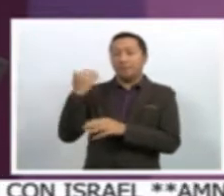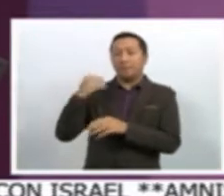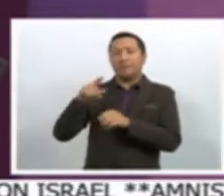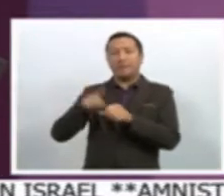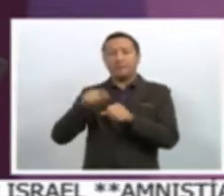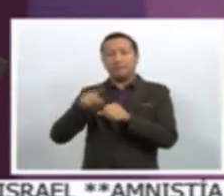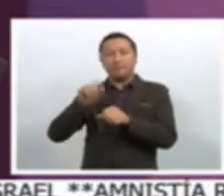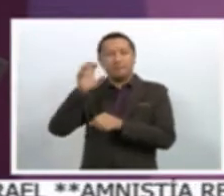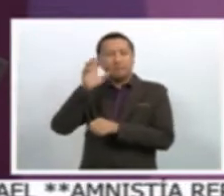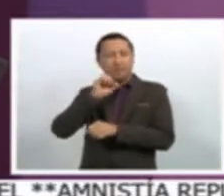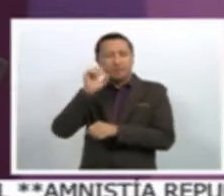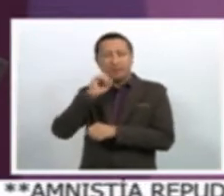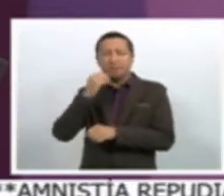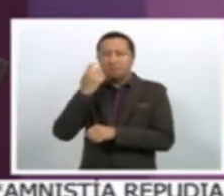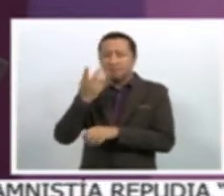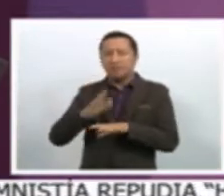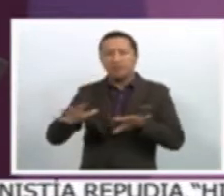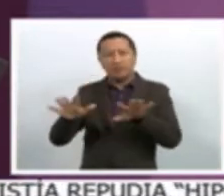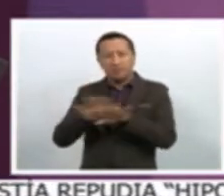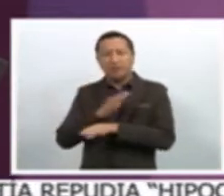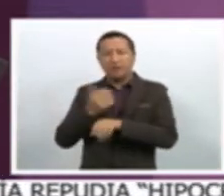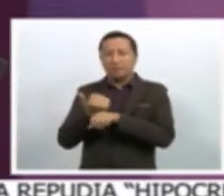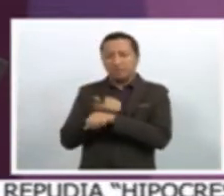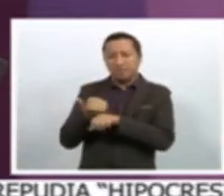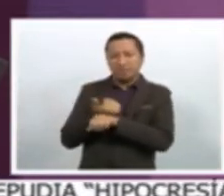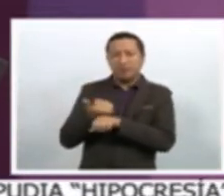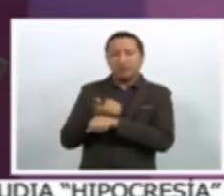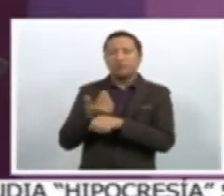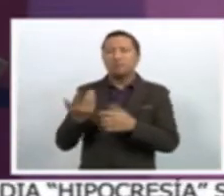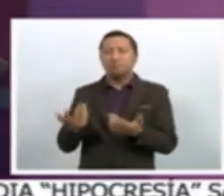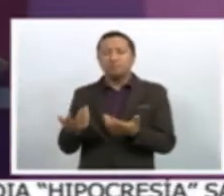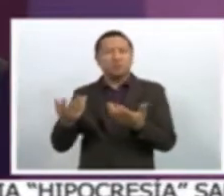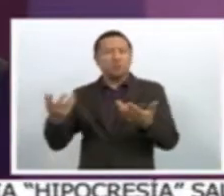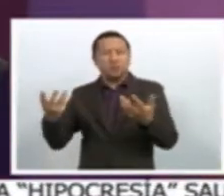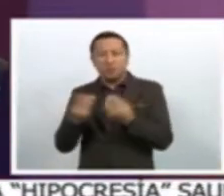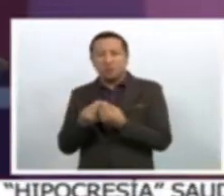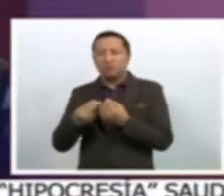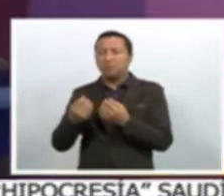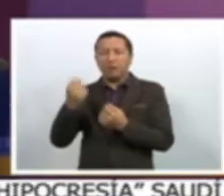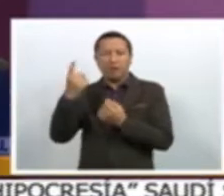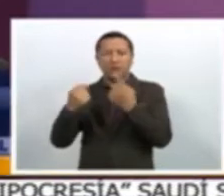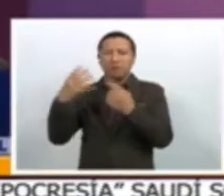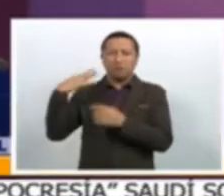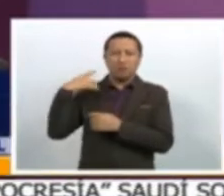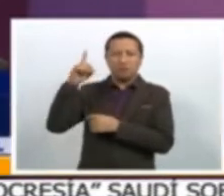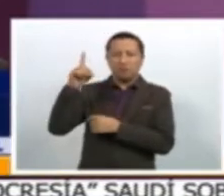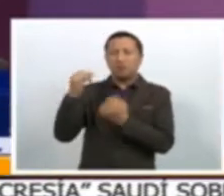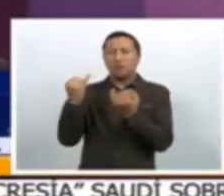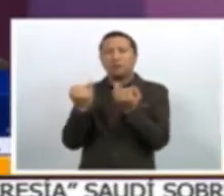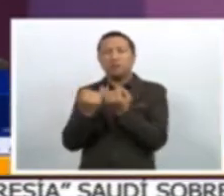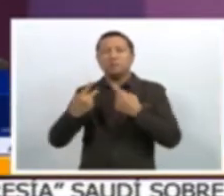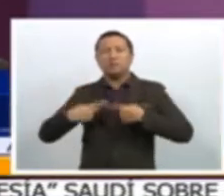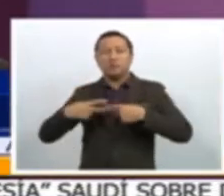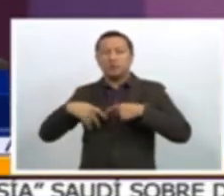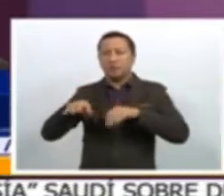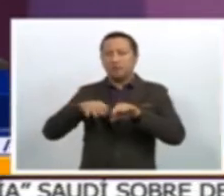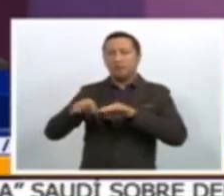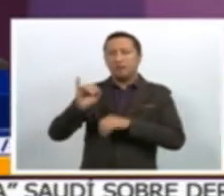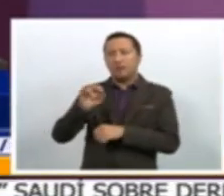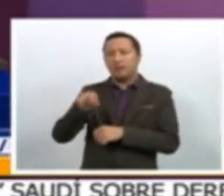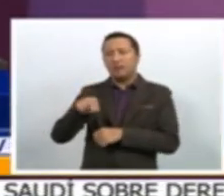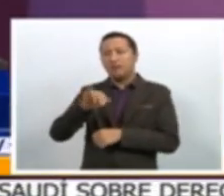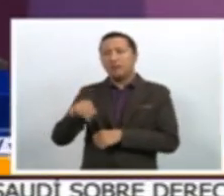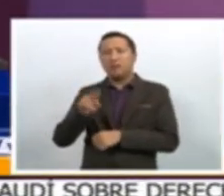queríamos pasar al semáforo amarillo, nos juntamos con algunos voluntarios y con equipo del Instituto de la Juventud para salir a hacer